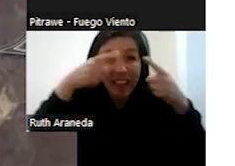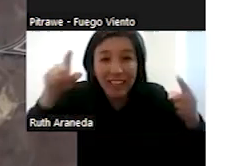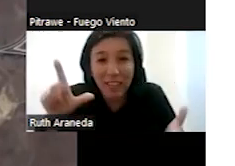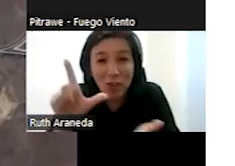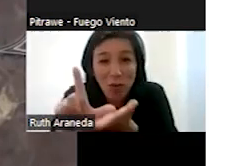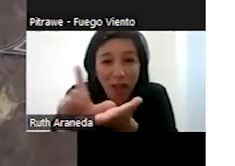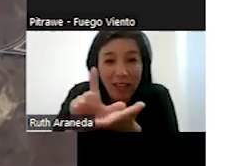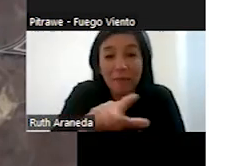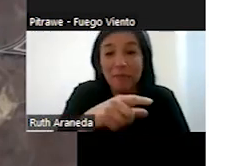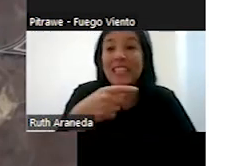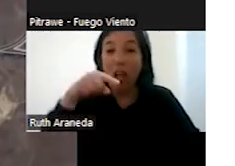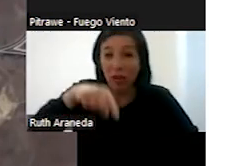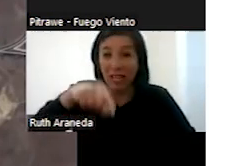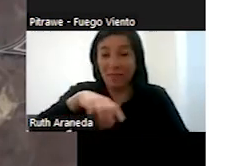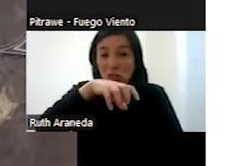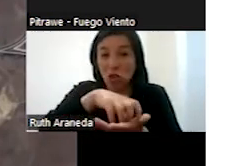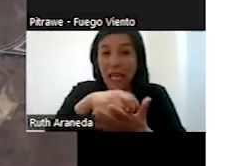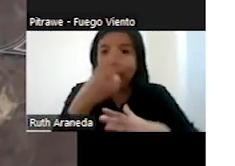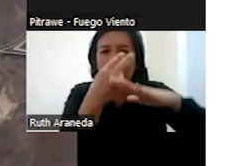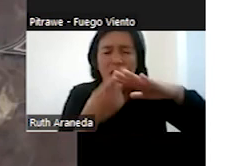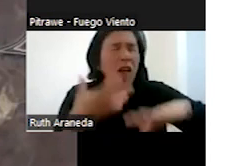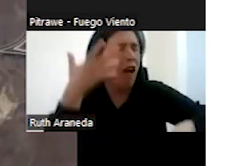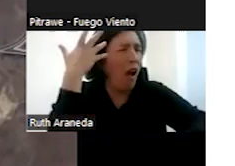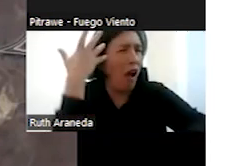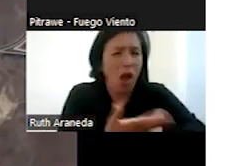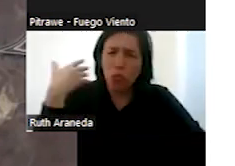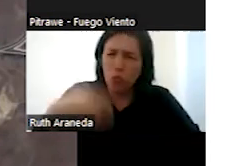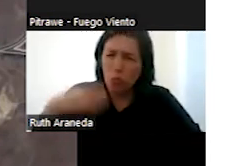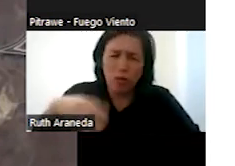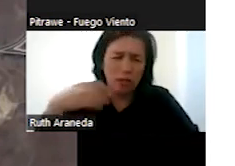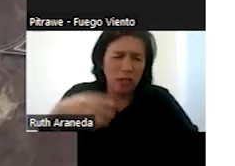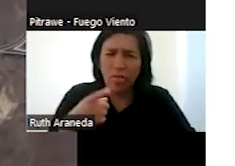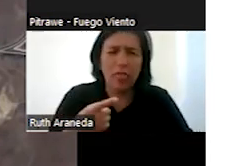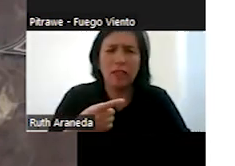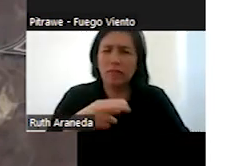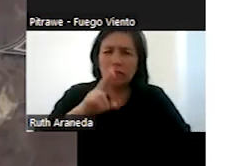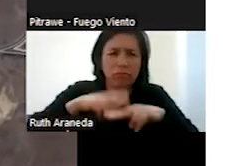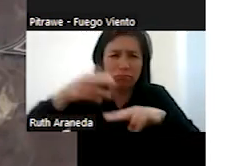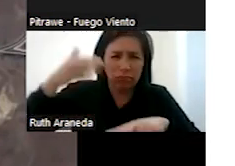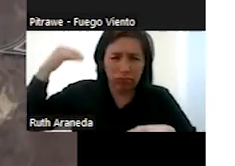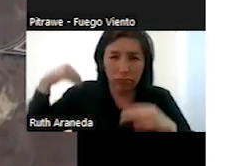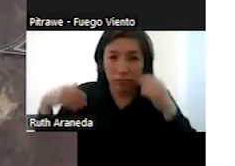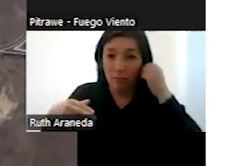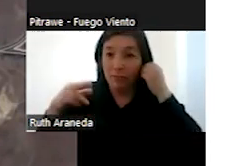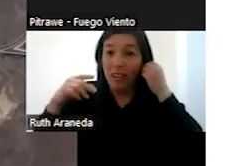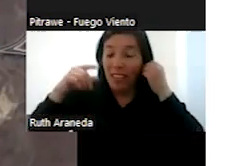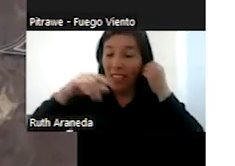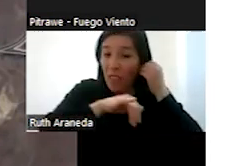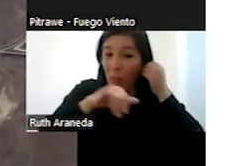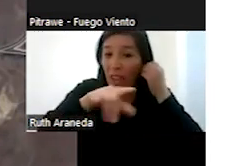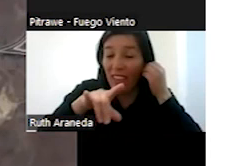Quintero. Quintero es una zona increíble de arqueología, de hecho ahí está el sitio Vato, y cuando se amplió la pista de la Fuerza Aérea,